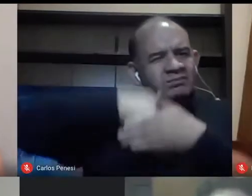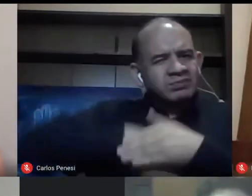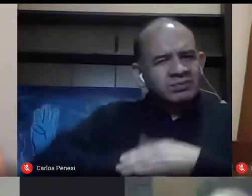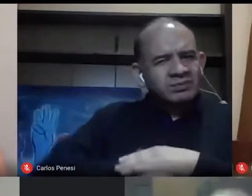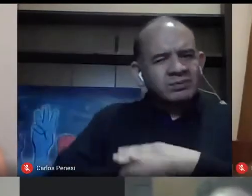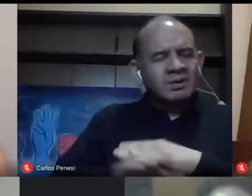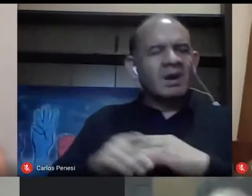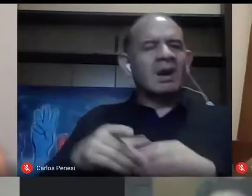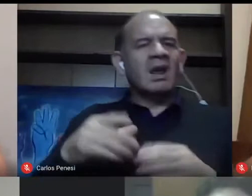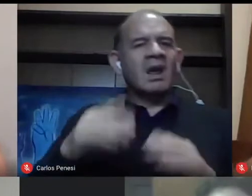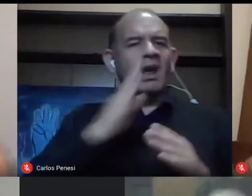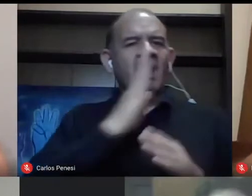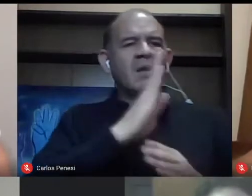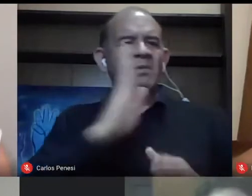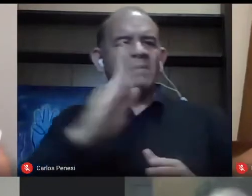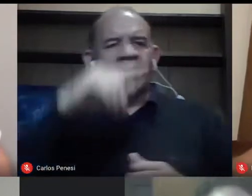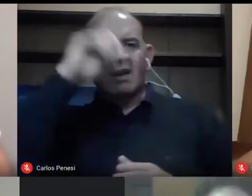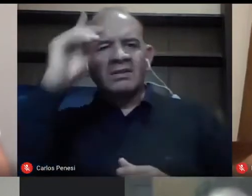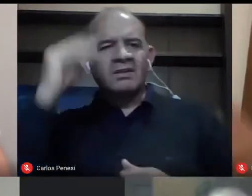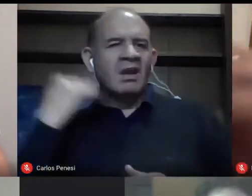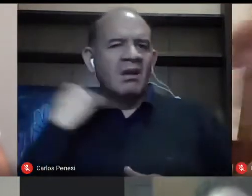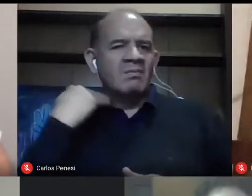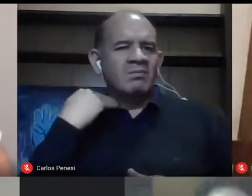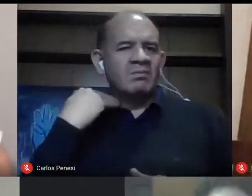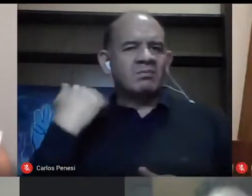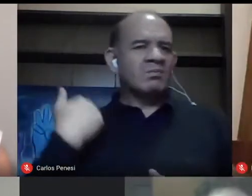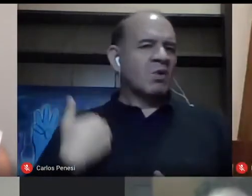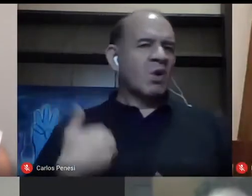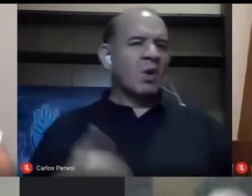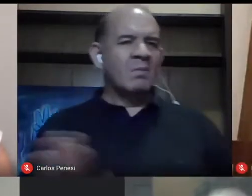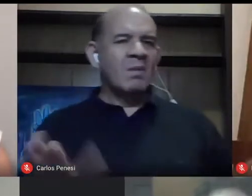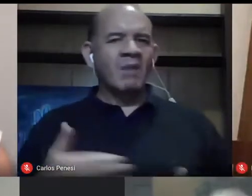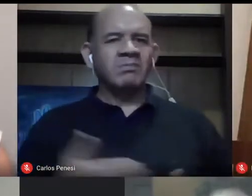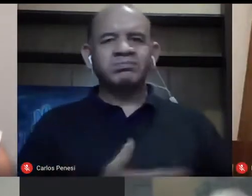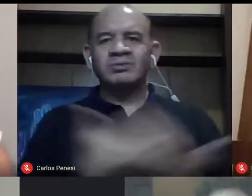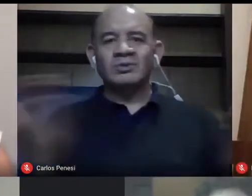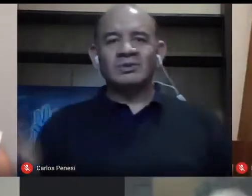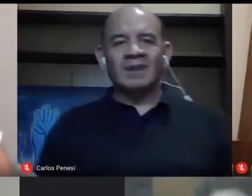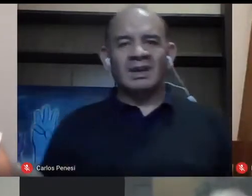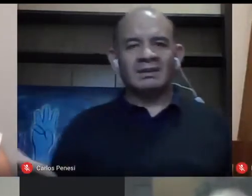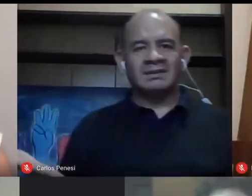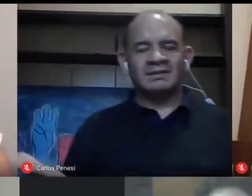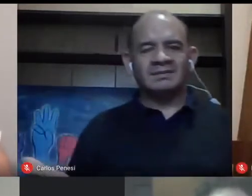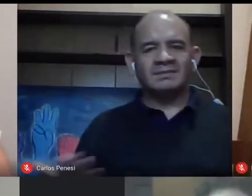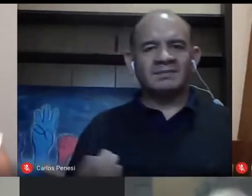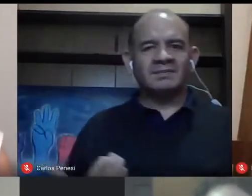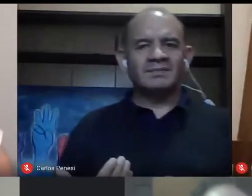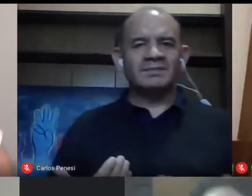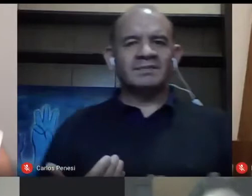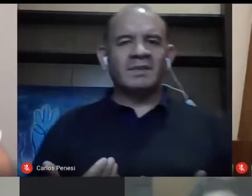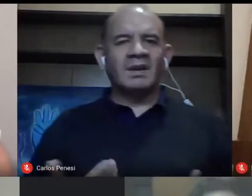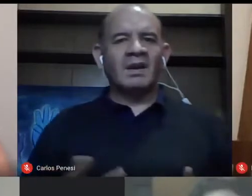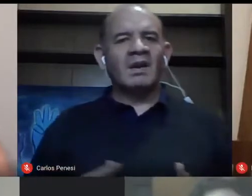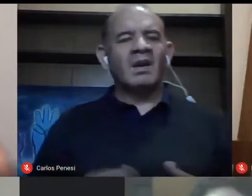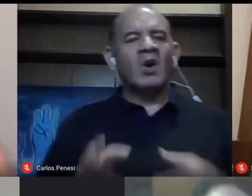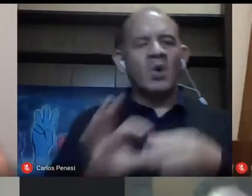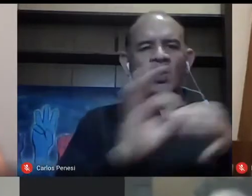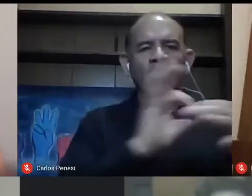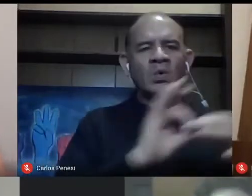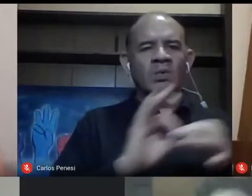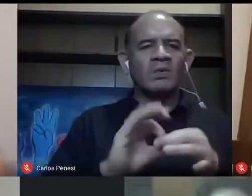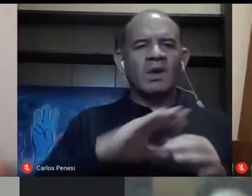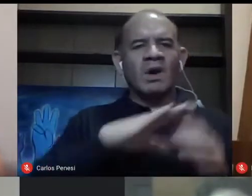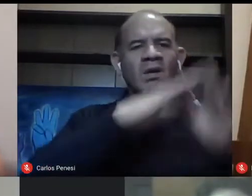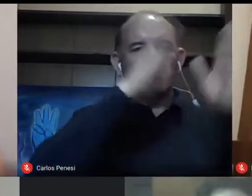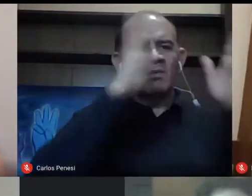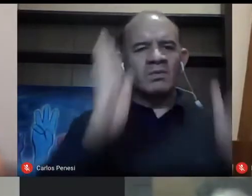públicas. Vamos a iniciar un censo y luego vamos lo que queremos es formalizar una red de bibliotecas públicas. Y las